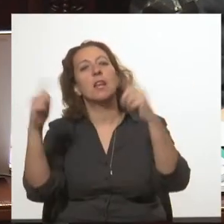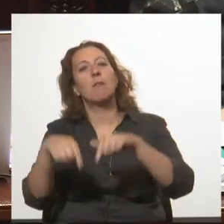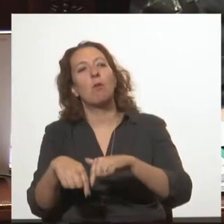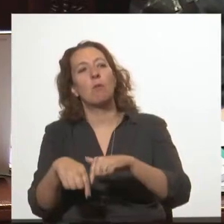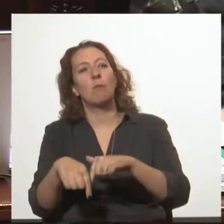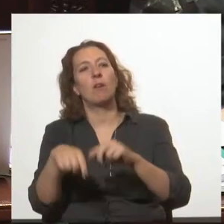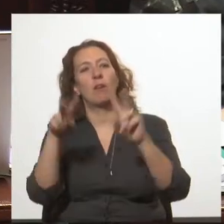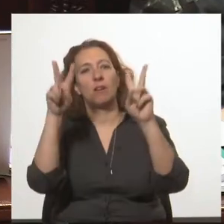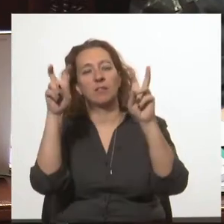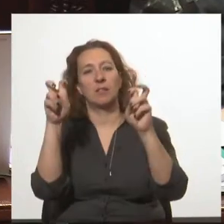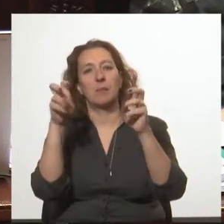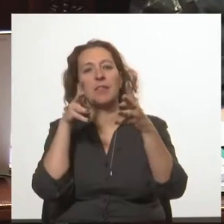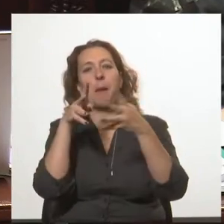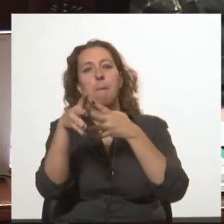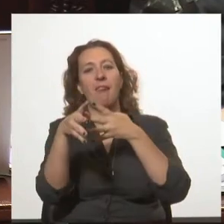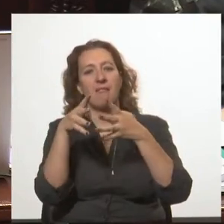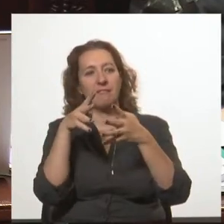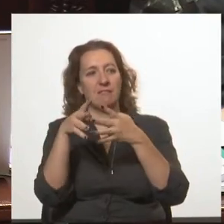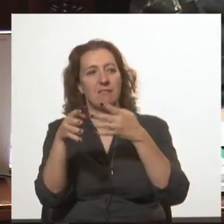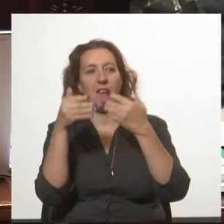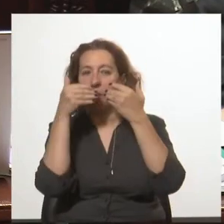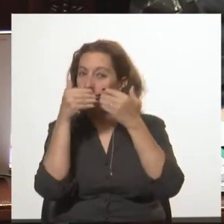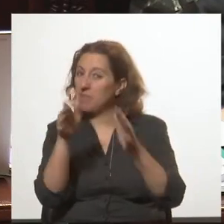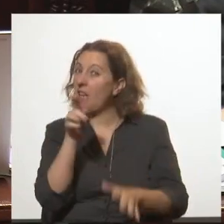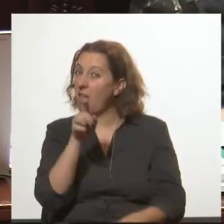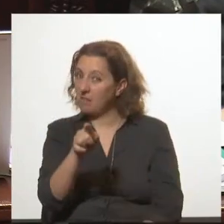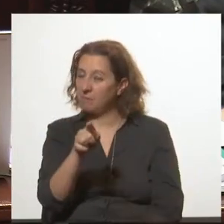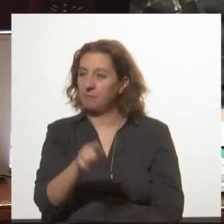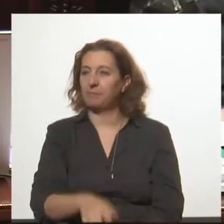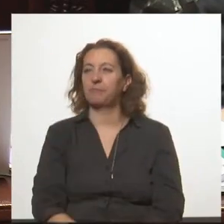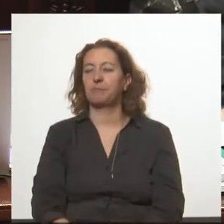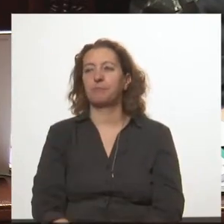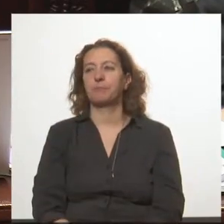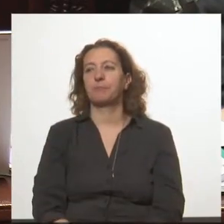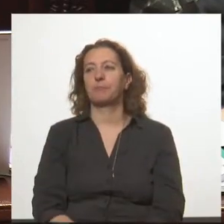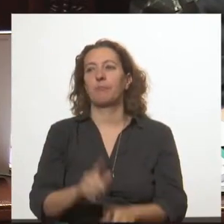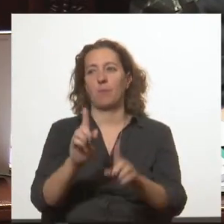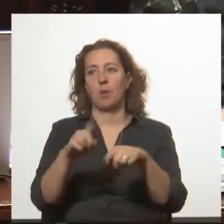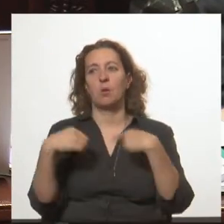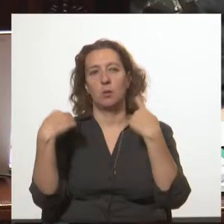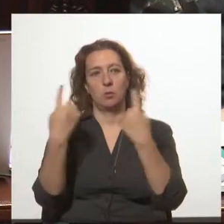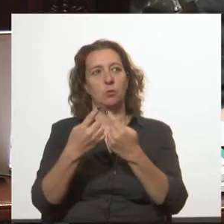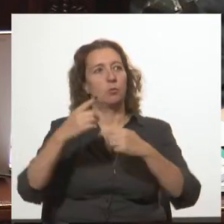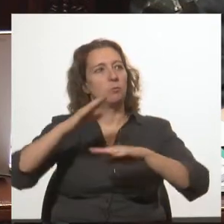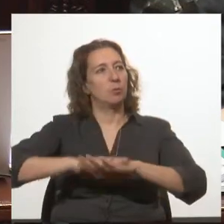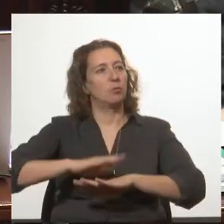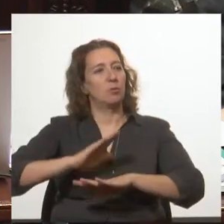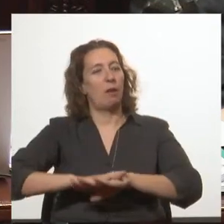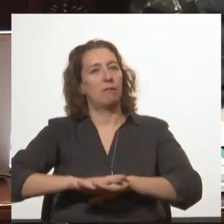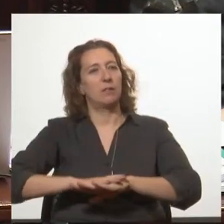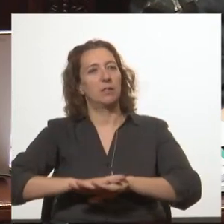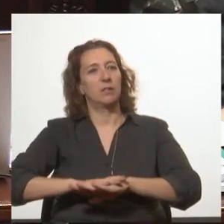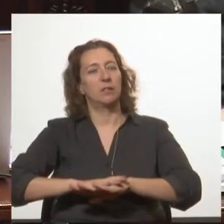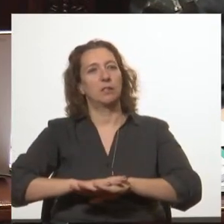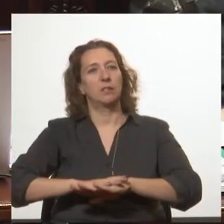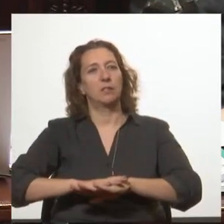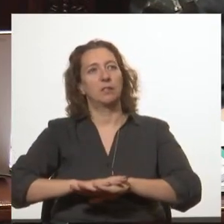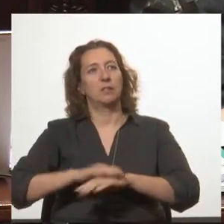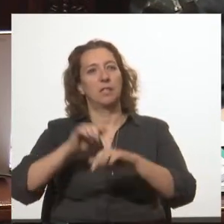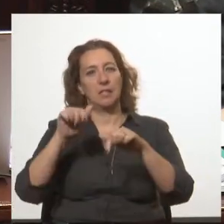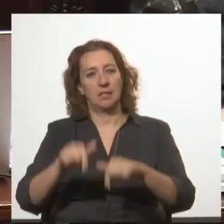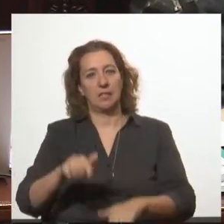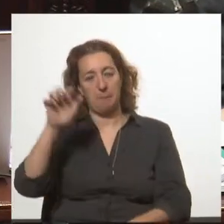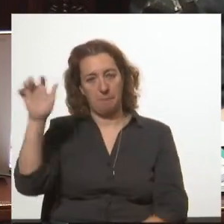al tema de la transparencia y empezar precisamente por allí cuando nosotros nos hacemos cargo de esta